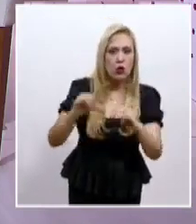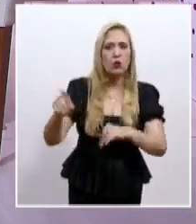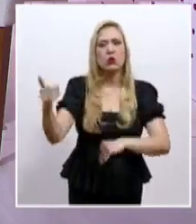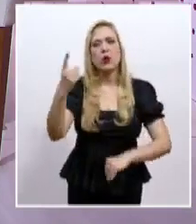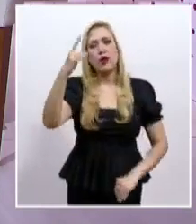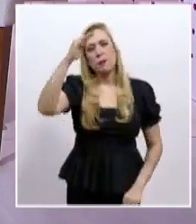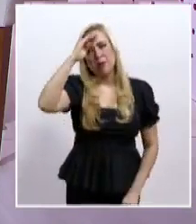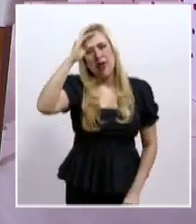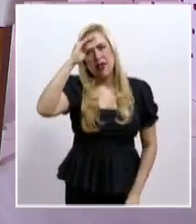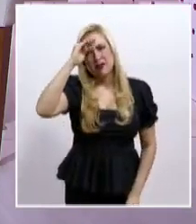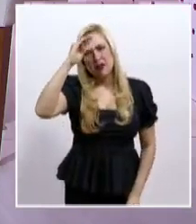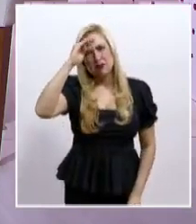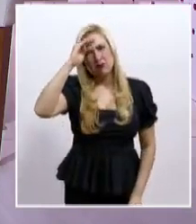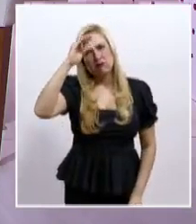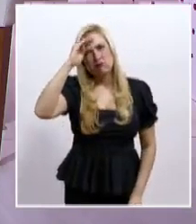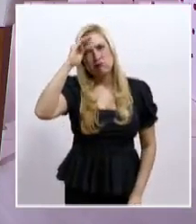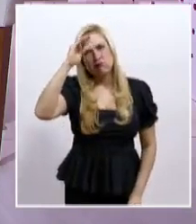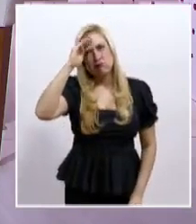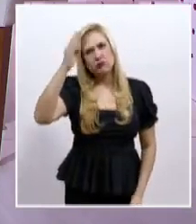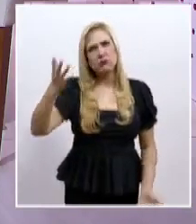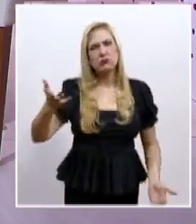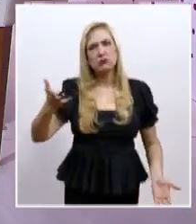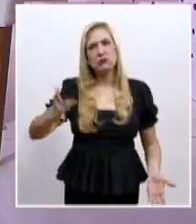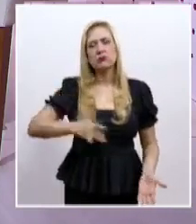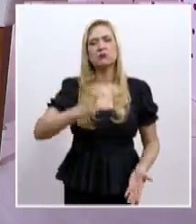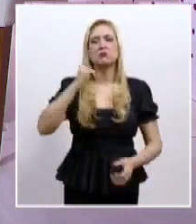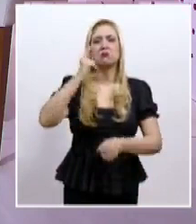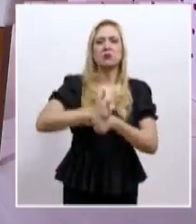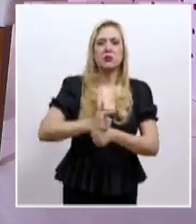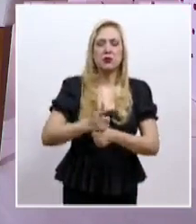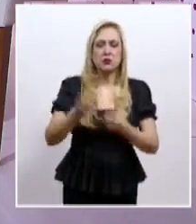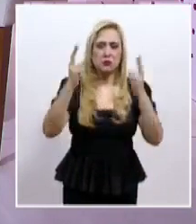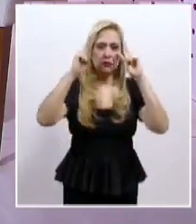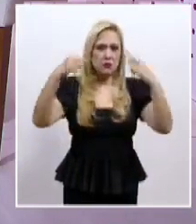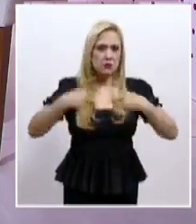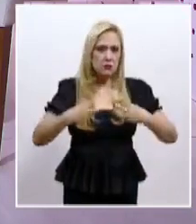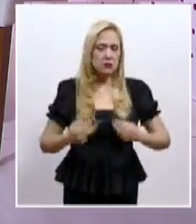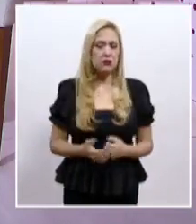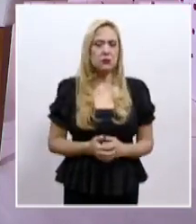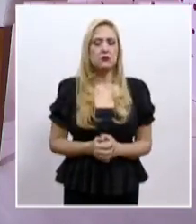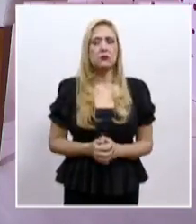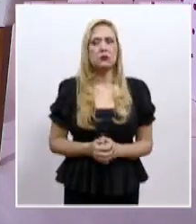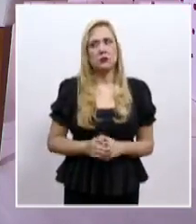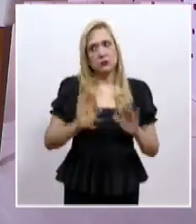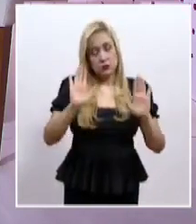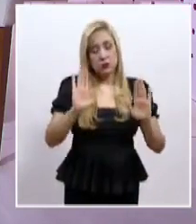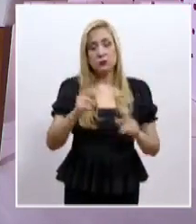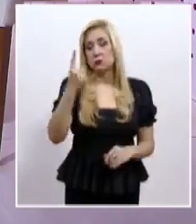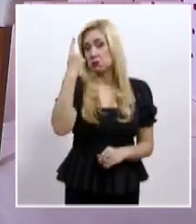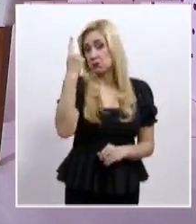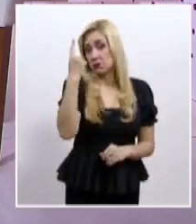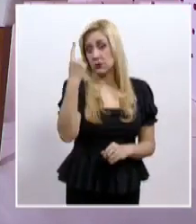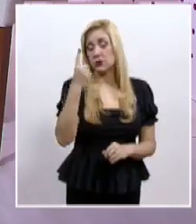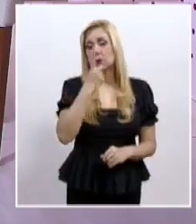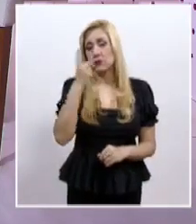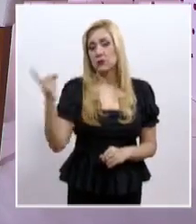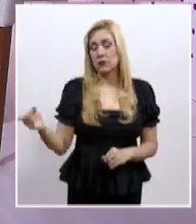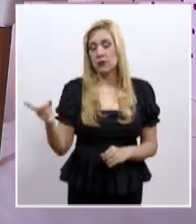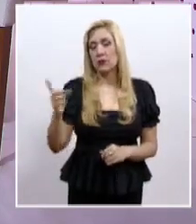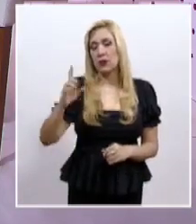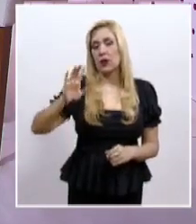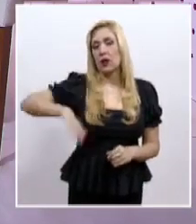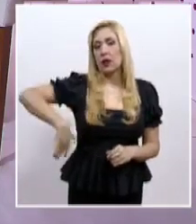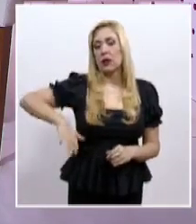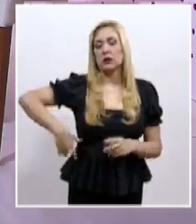la previsión, la protección de derechos sociales y en específico estos dos derechos? Pues hago eco primero de lo que dijo Eduardo al principio